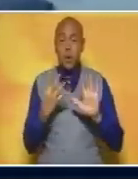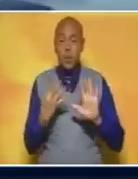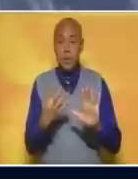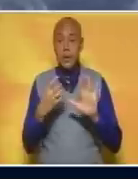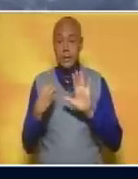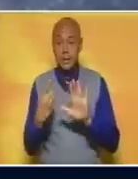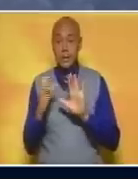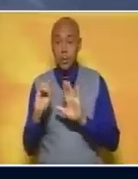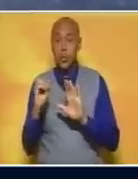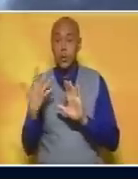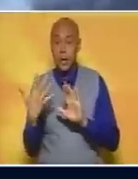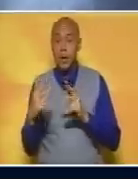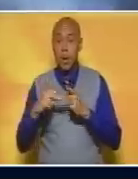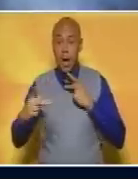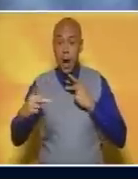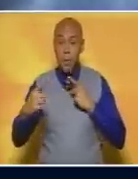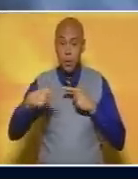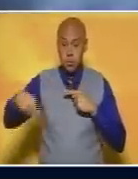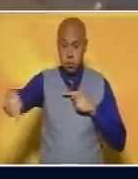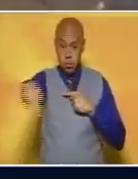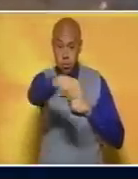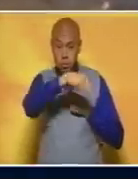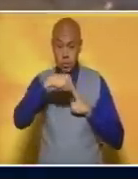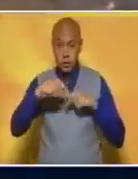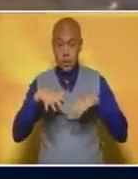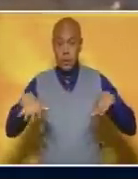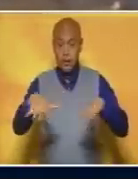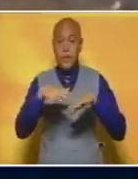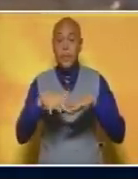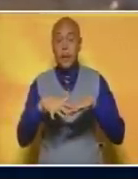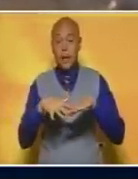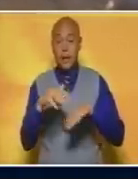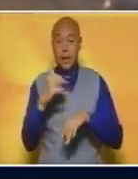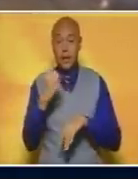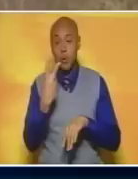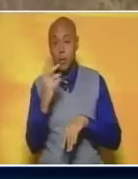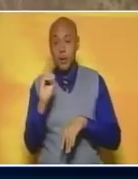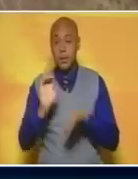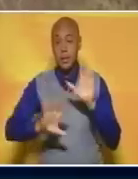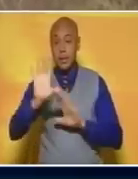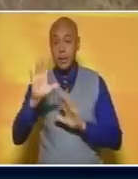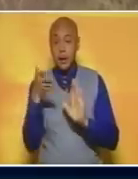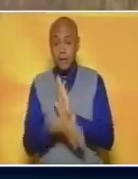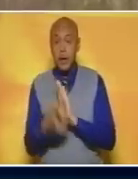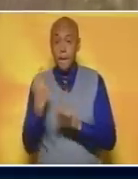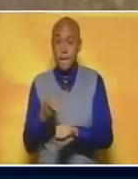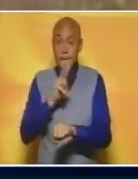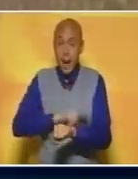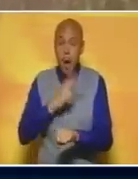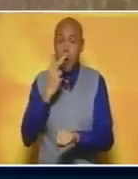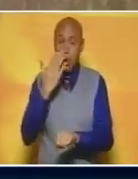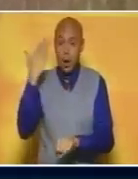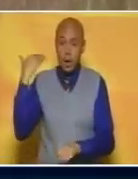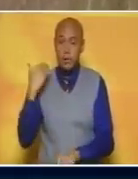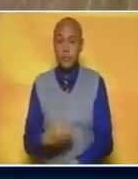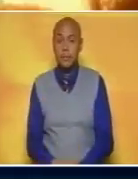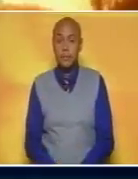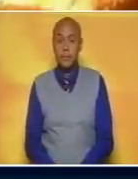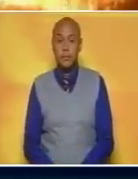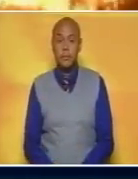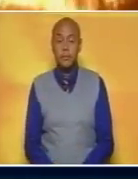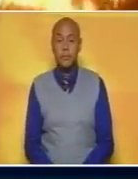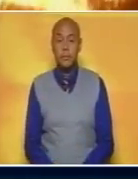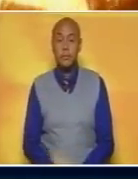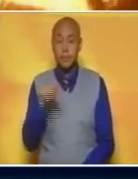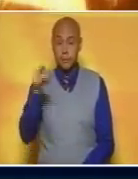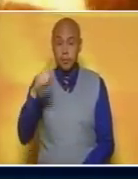9.605 kilómetros cuadrados, siendo la mayor cifra desde 2015 y casi dobla a la registrada en 2018.